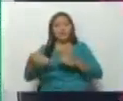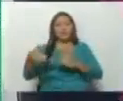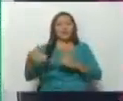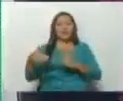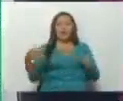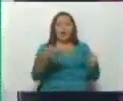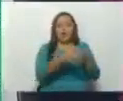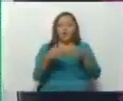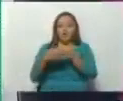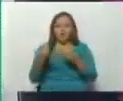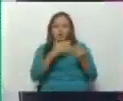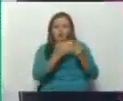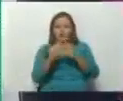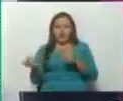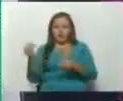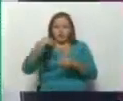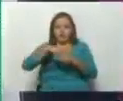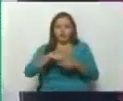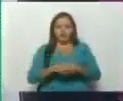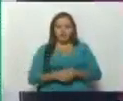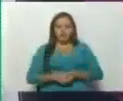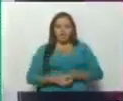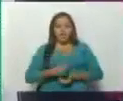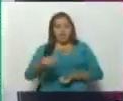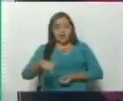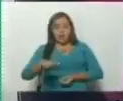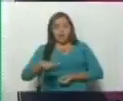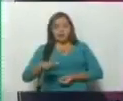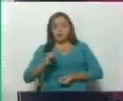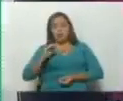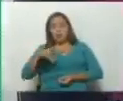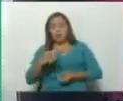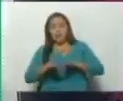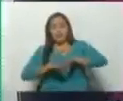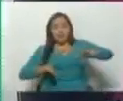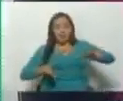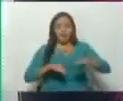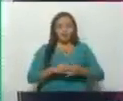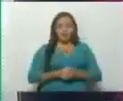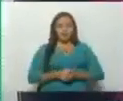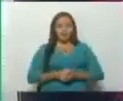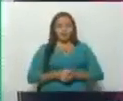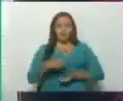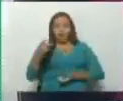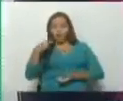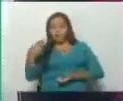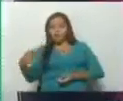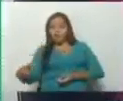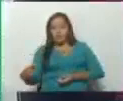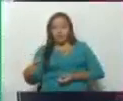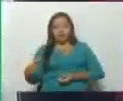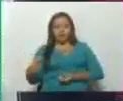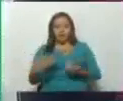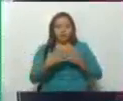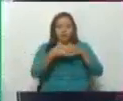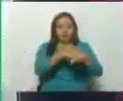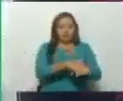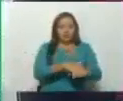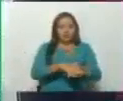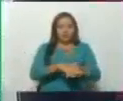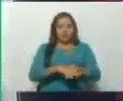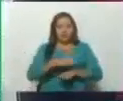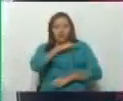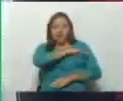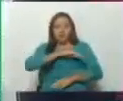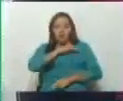que se vienen integrando, y tampoco lo puede hacer de forma separada con una política integral de la gran misión